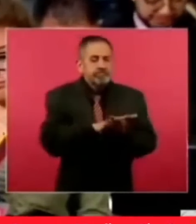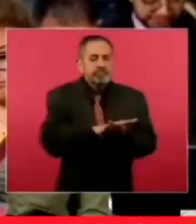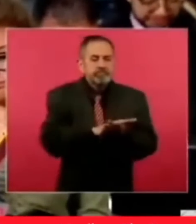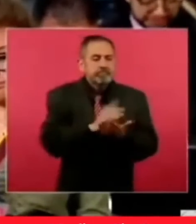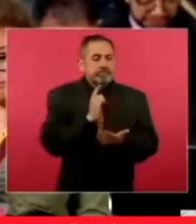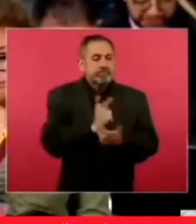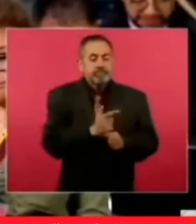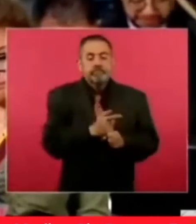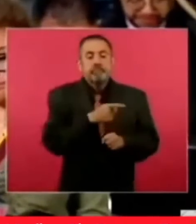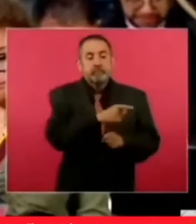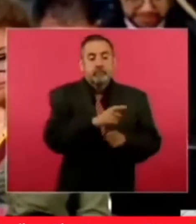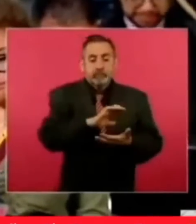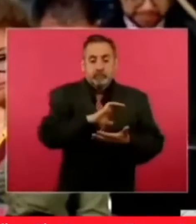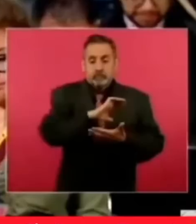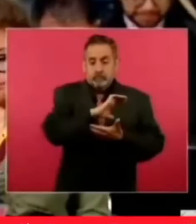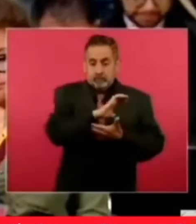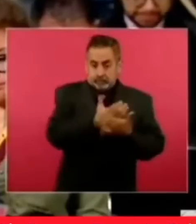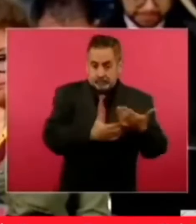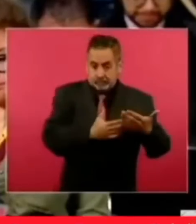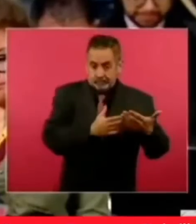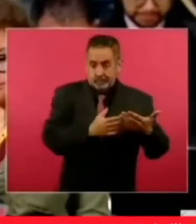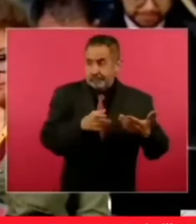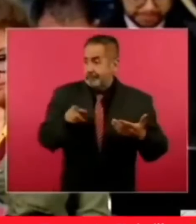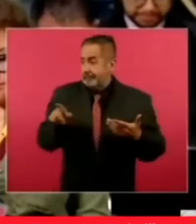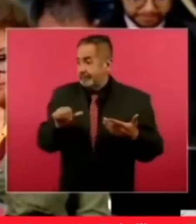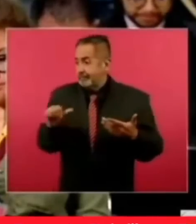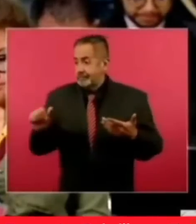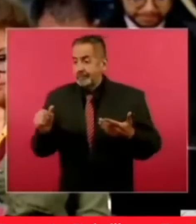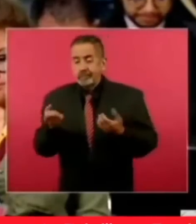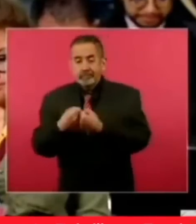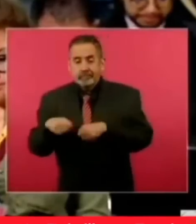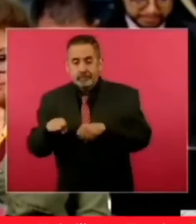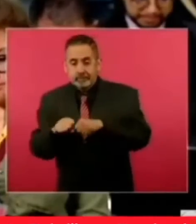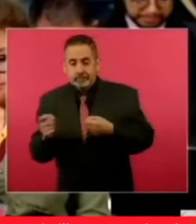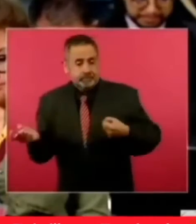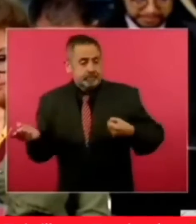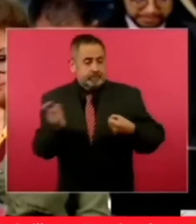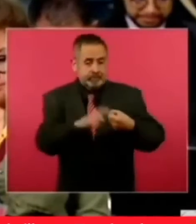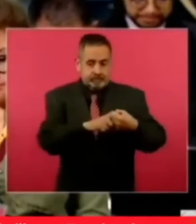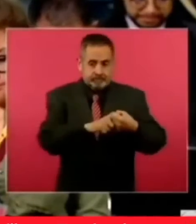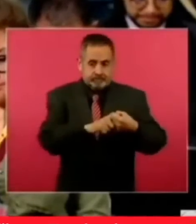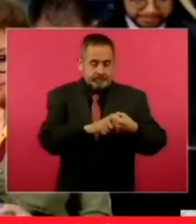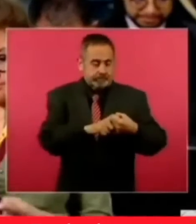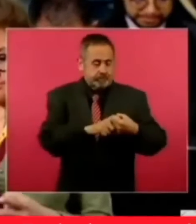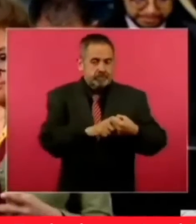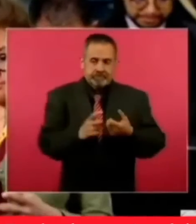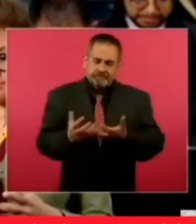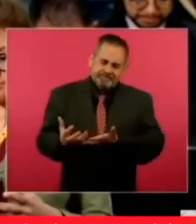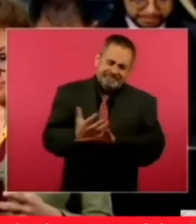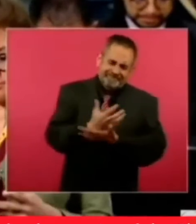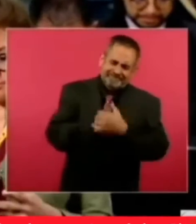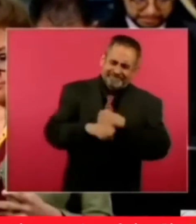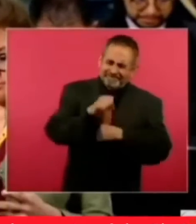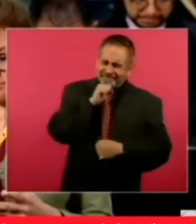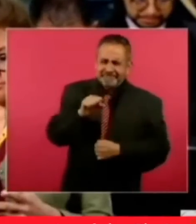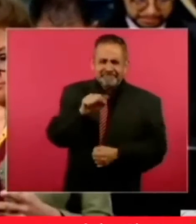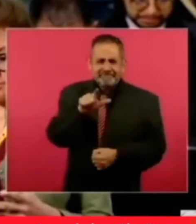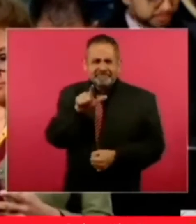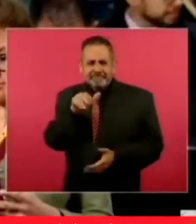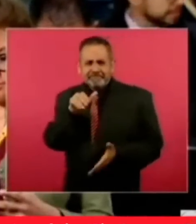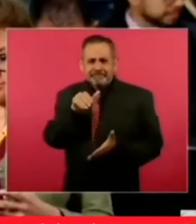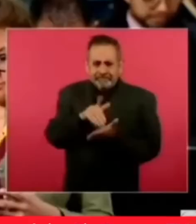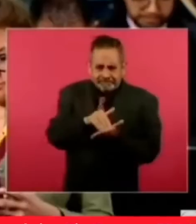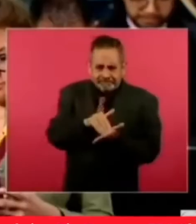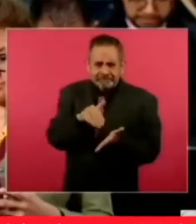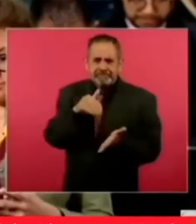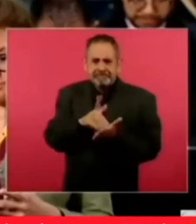contrataciones que obtiene del sector salud, pues ha amasado una fortuna superior a los 7 mil millones de pesos, de